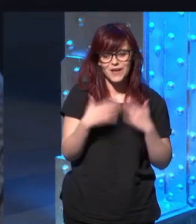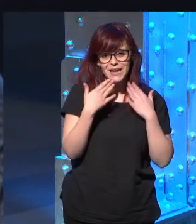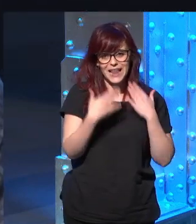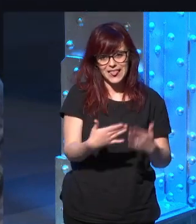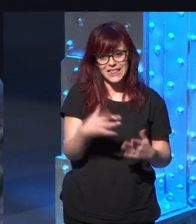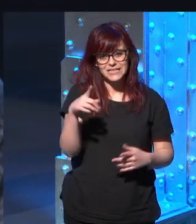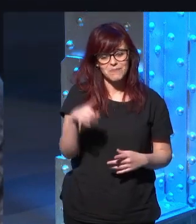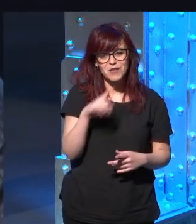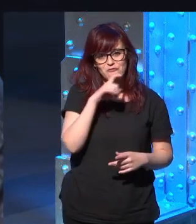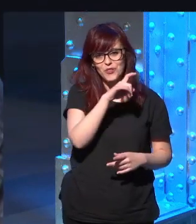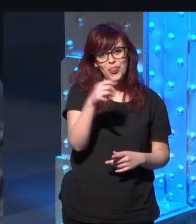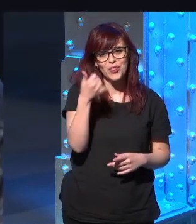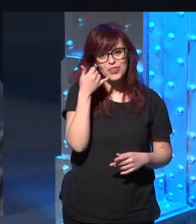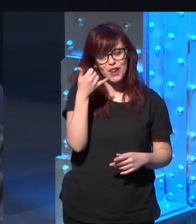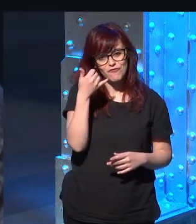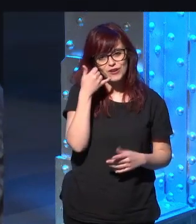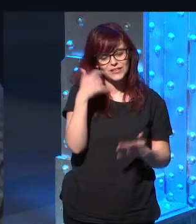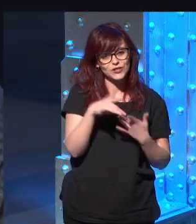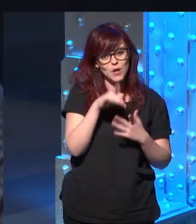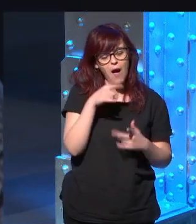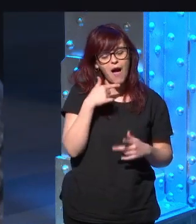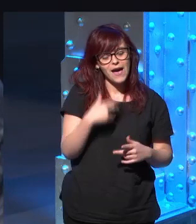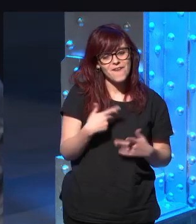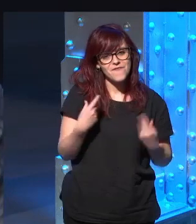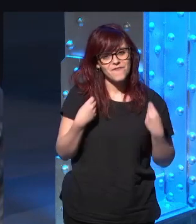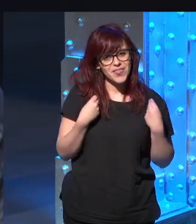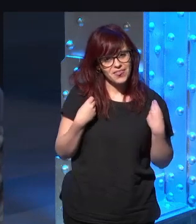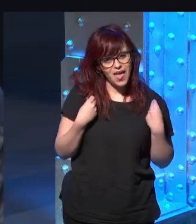gracias también a la Fundación Telefónica por darle